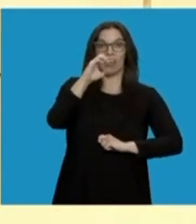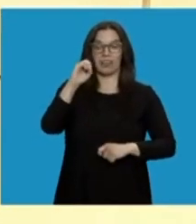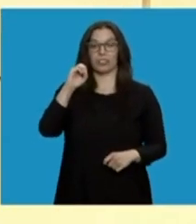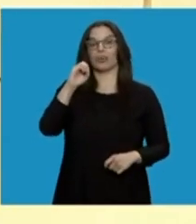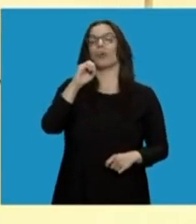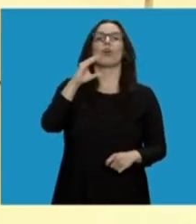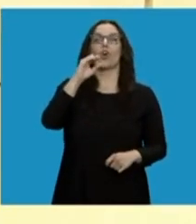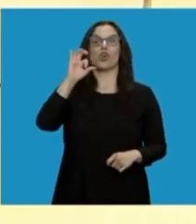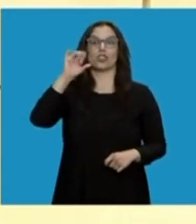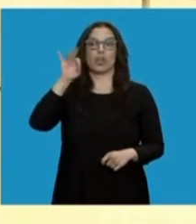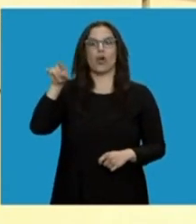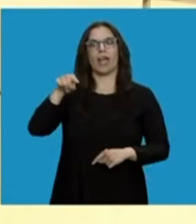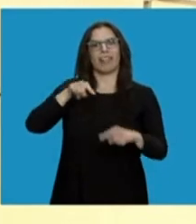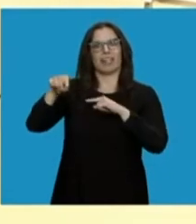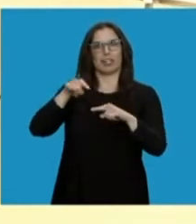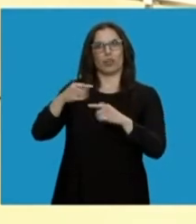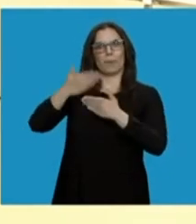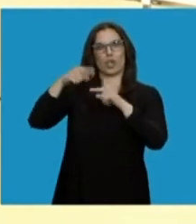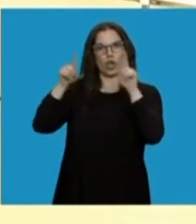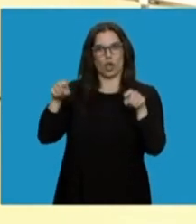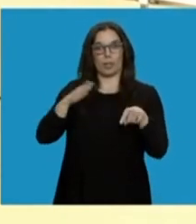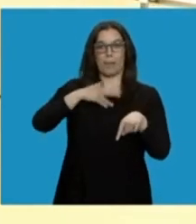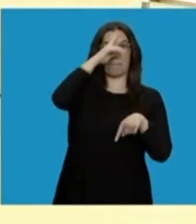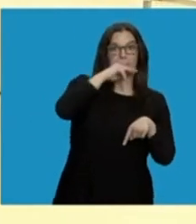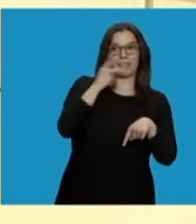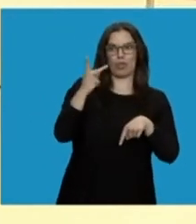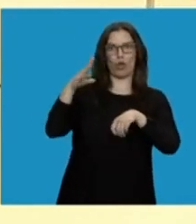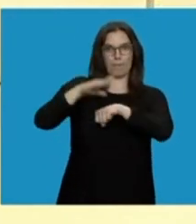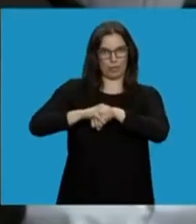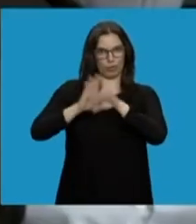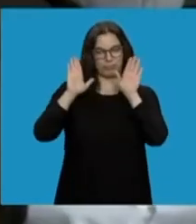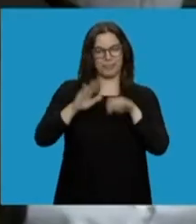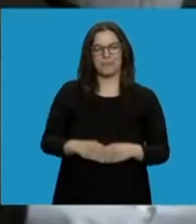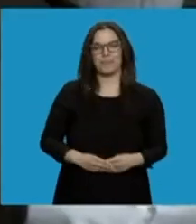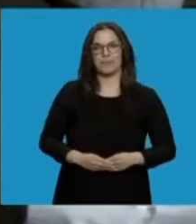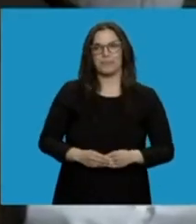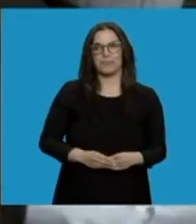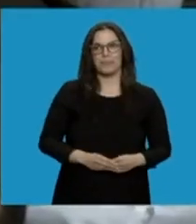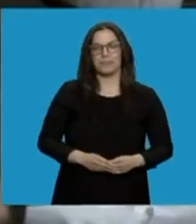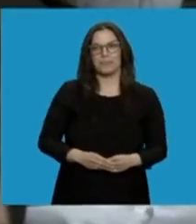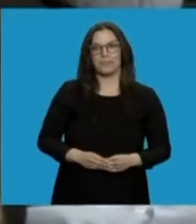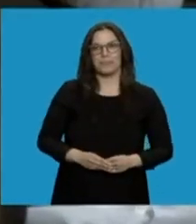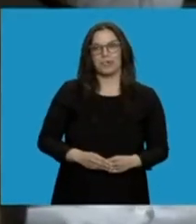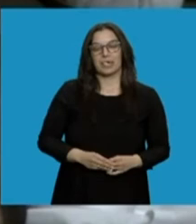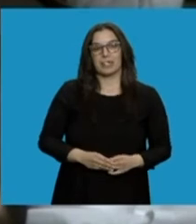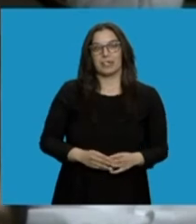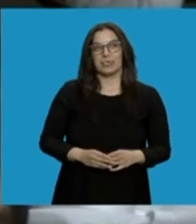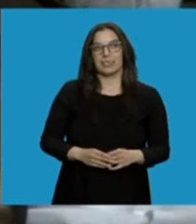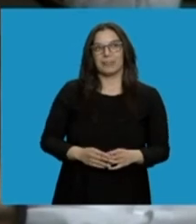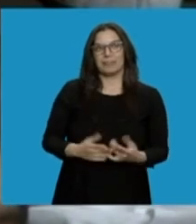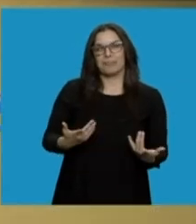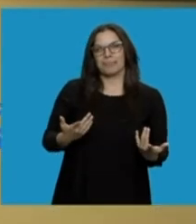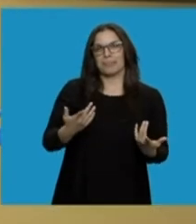Norte de Castilla, amigo de mi padre, por cierto, y que de alguna manera,